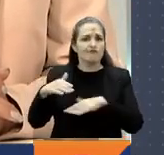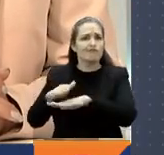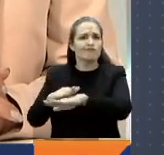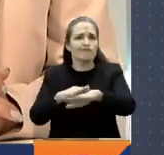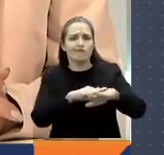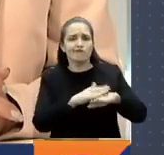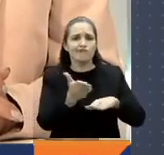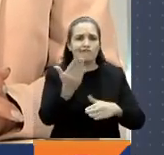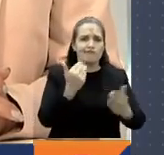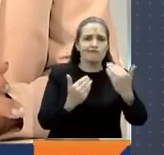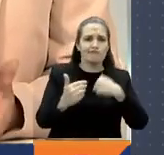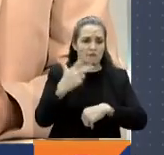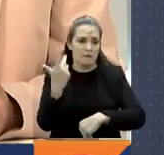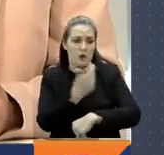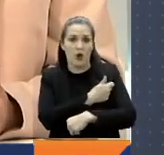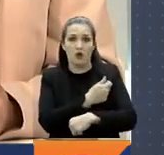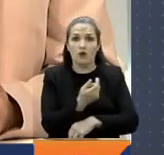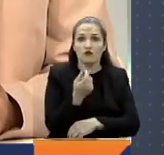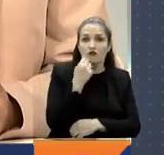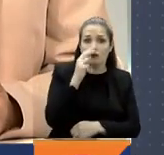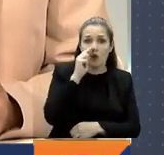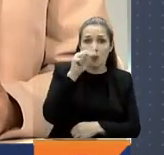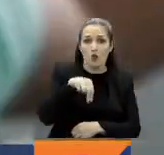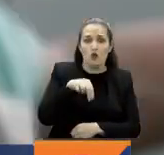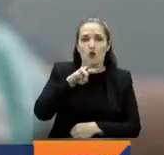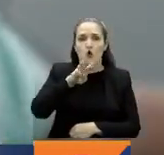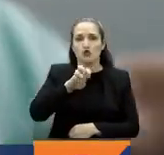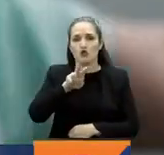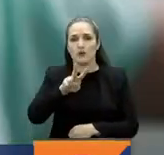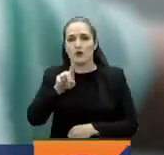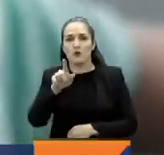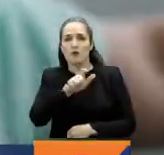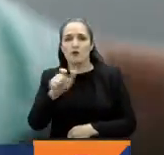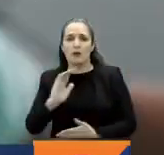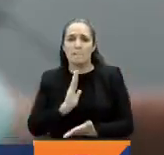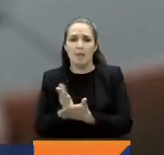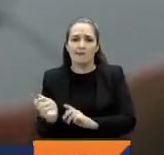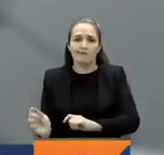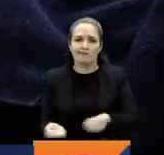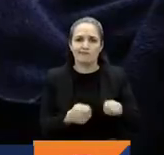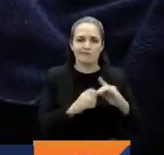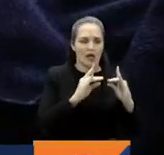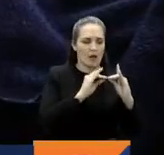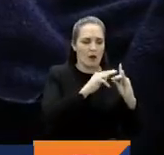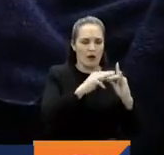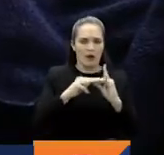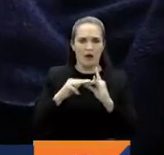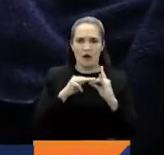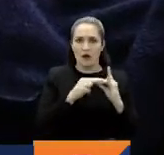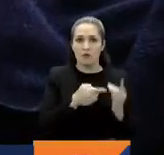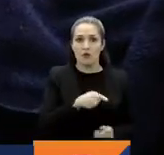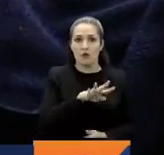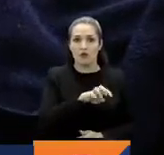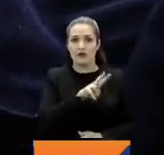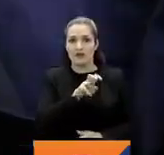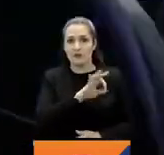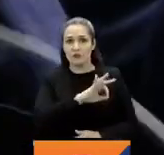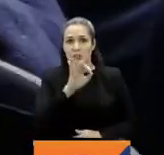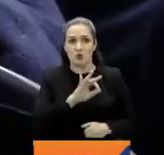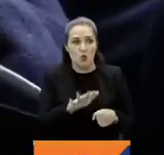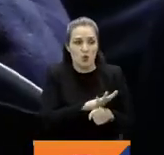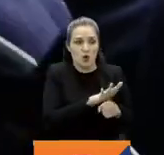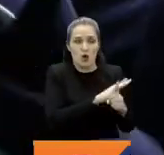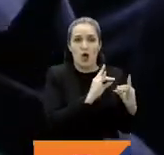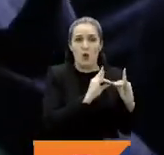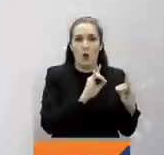En junio entraron a las UCI 821 pacientes. La ocupación de camas está cerca al 97%. Información